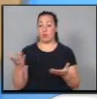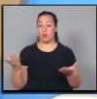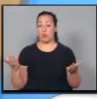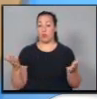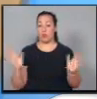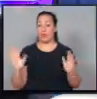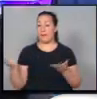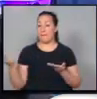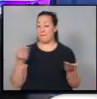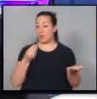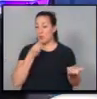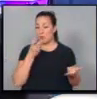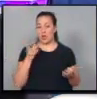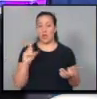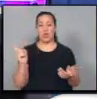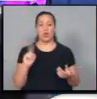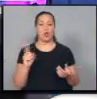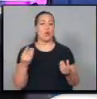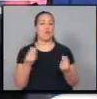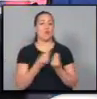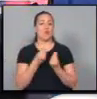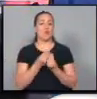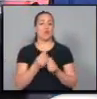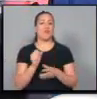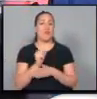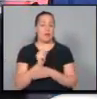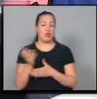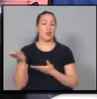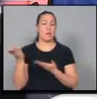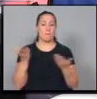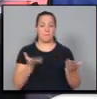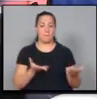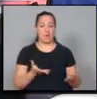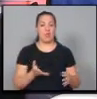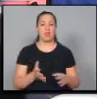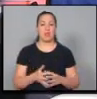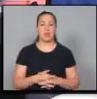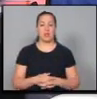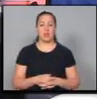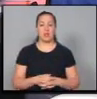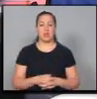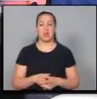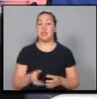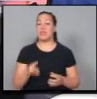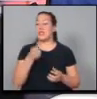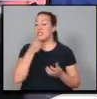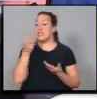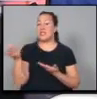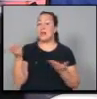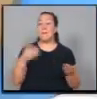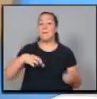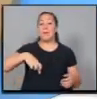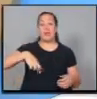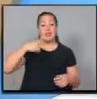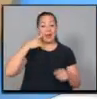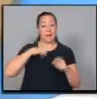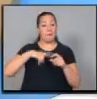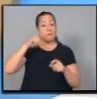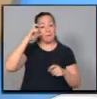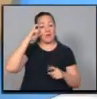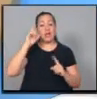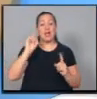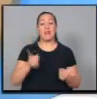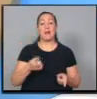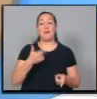invitar a cualquiera. No, va a invitar muchos famosos farándula. Esto no es farándula. Si invita a Piqué, viene Shakira, por no ejemplo. ¿No es farándula? No, no, es